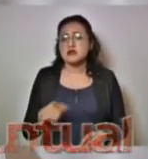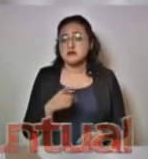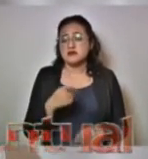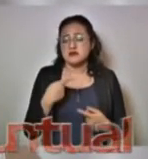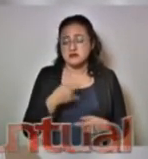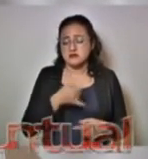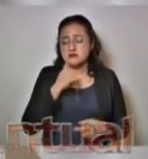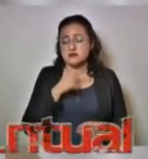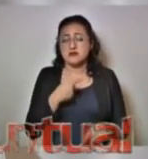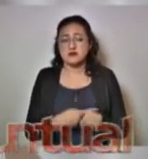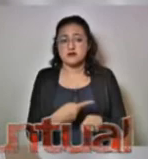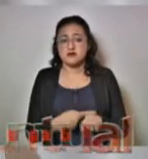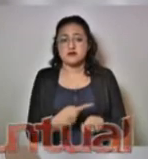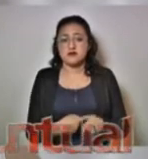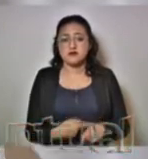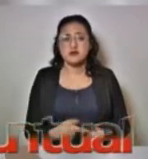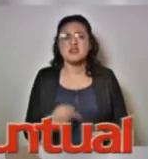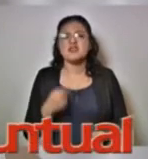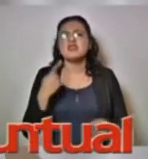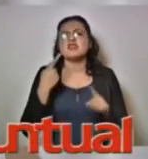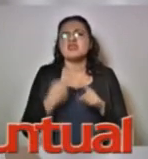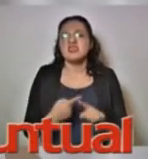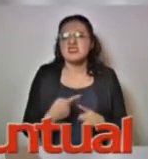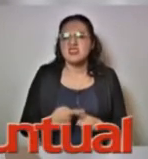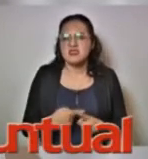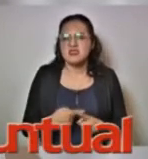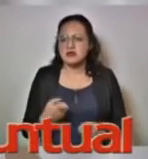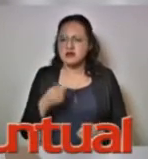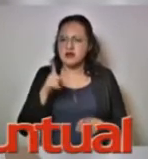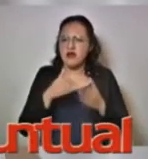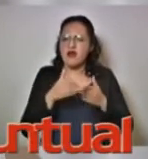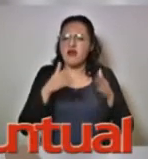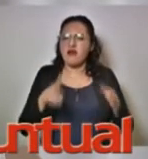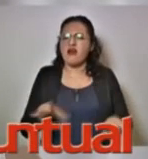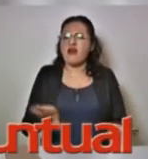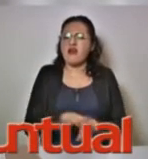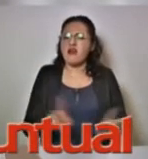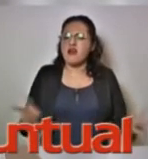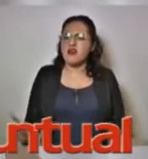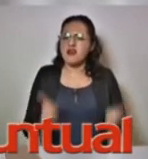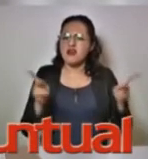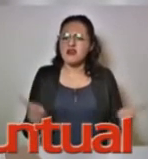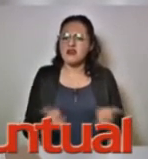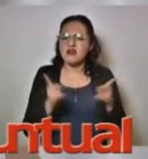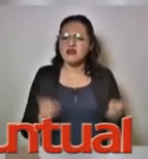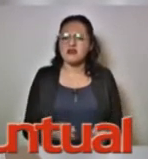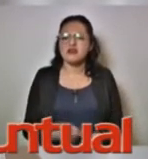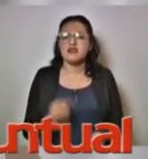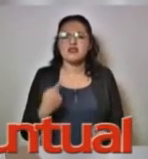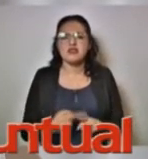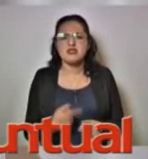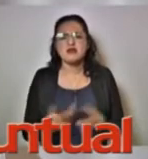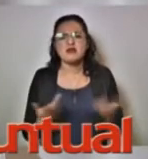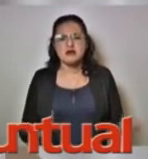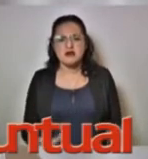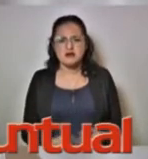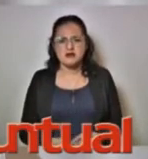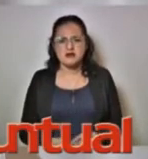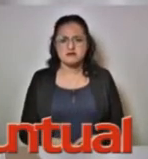y vamos a ver quién les permitió funcionar y quien les permitió extender